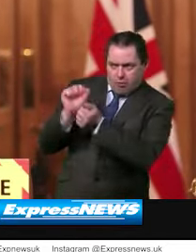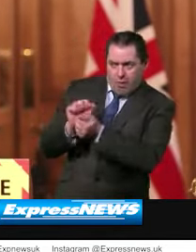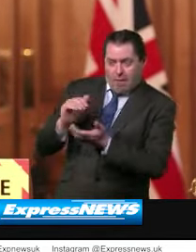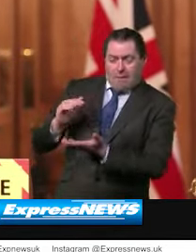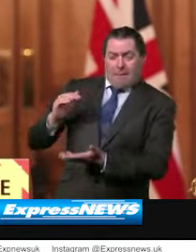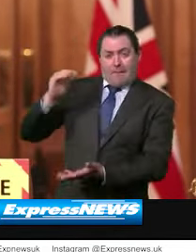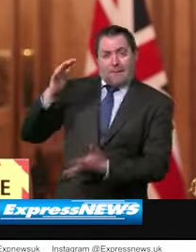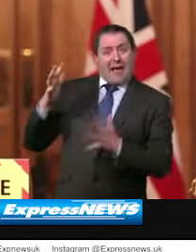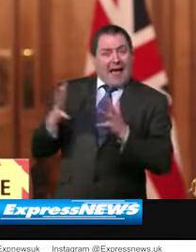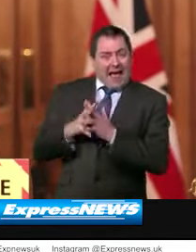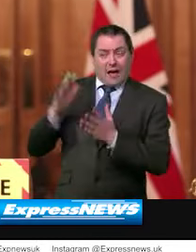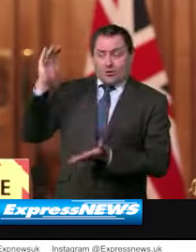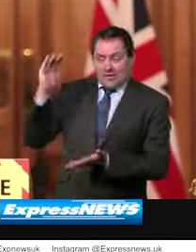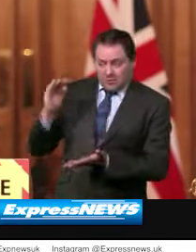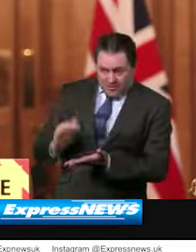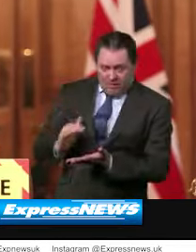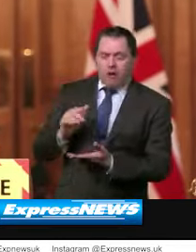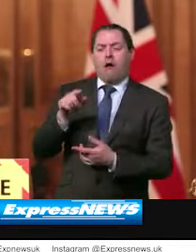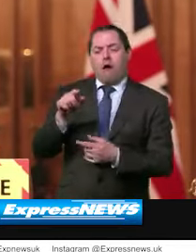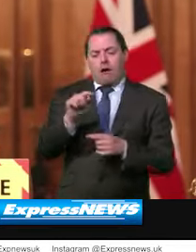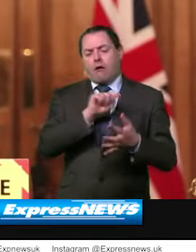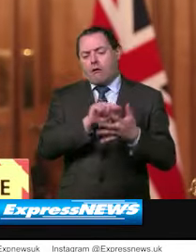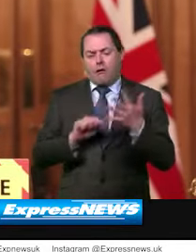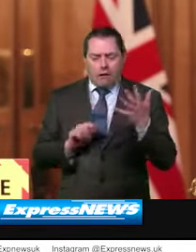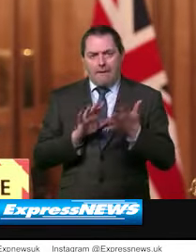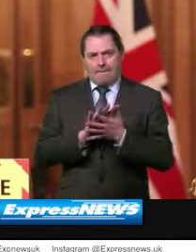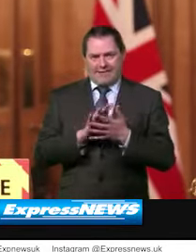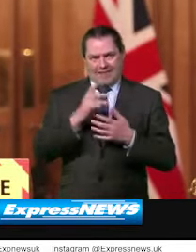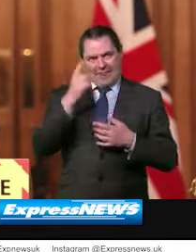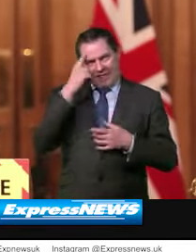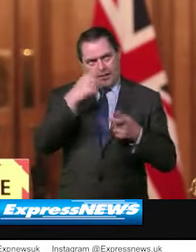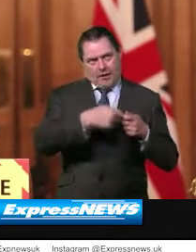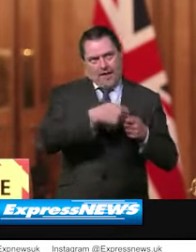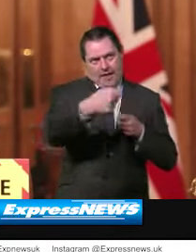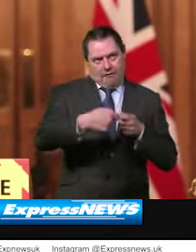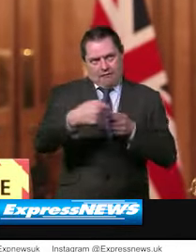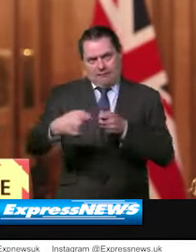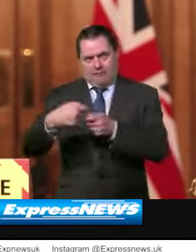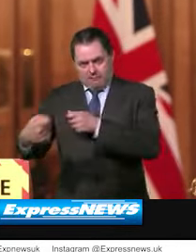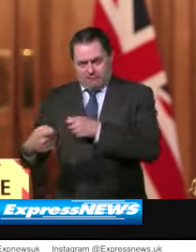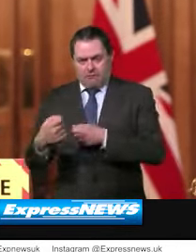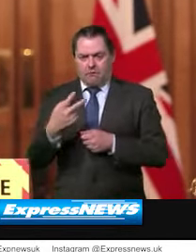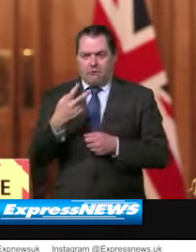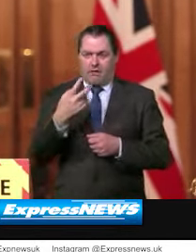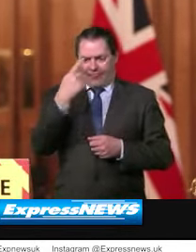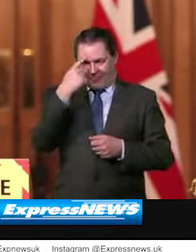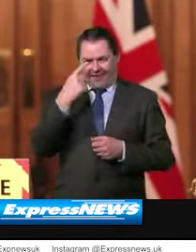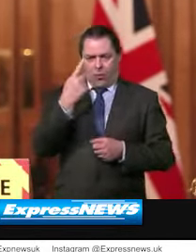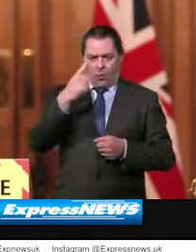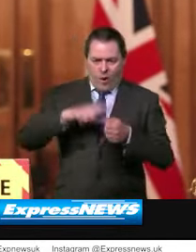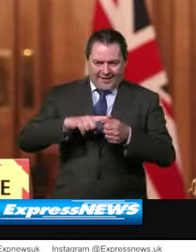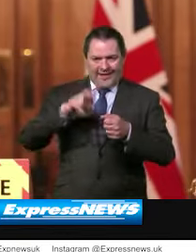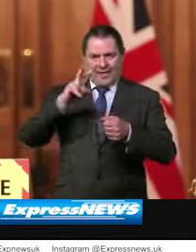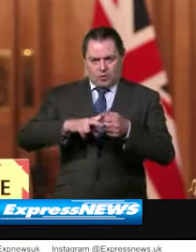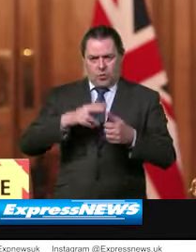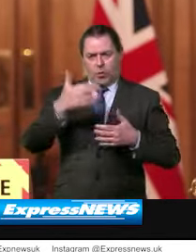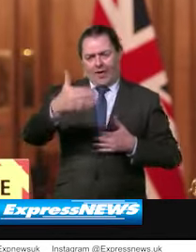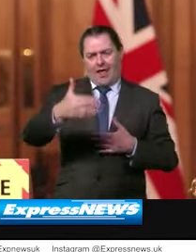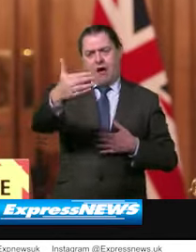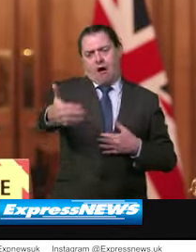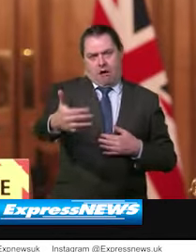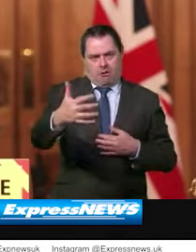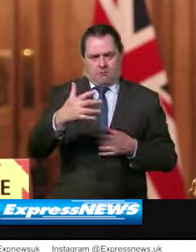por lo tanto ahora mismo vamos a extender nuestro apoyo a las personas y las empresas de hecho más allá del final del confinamiento